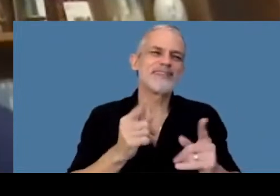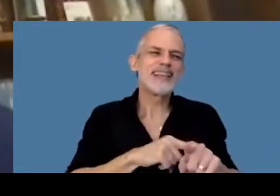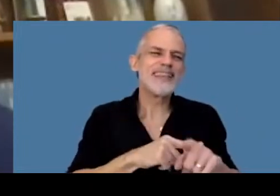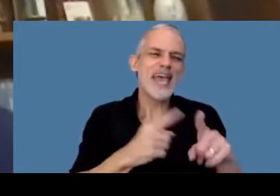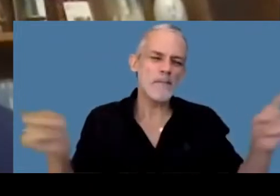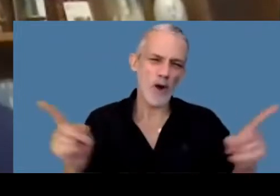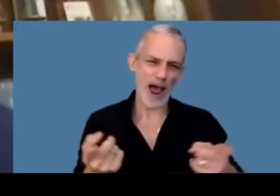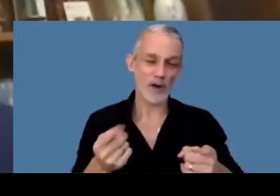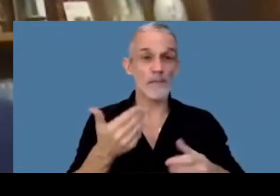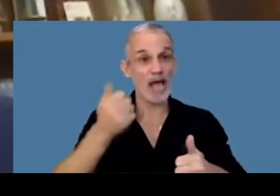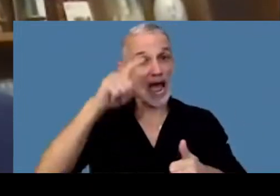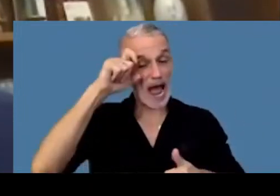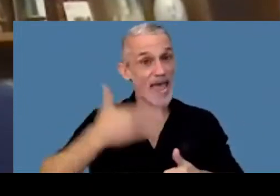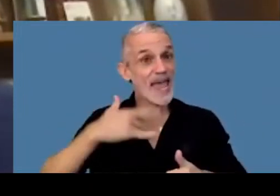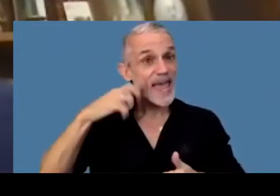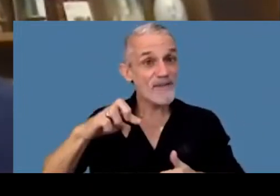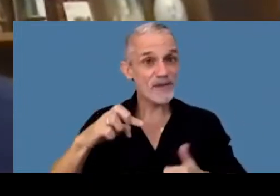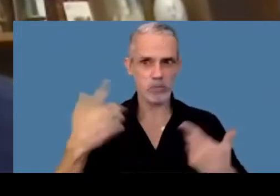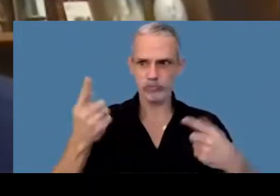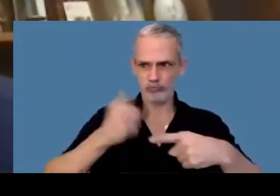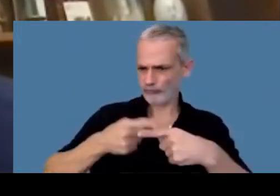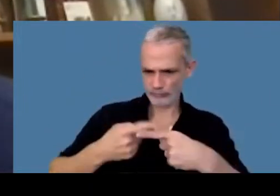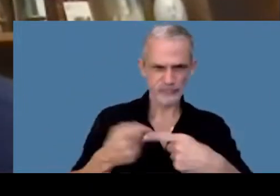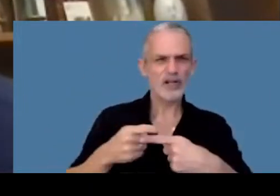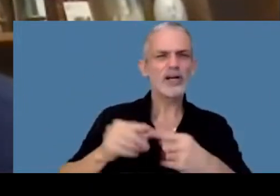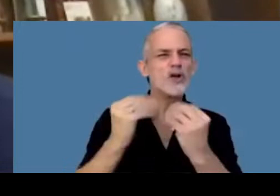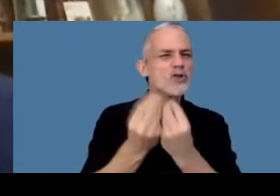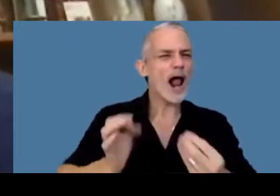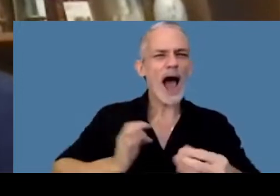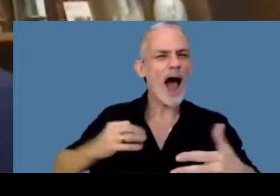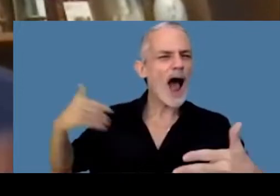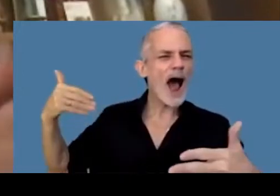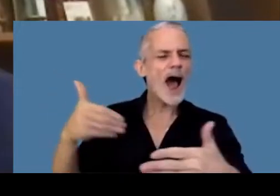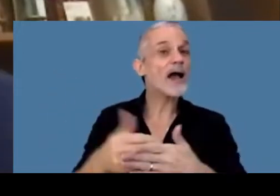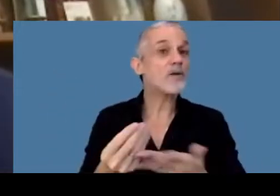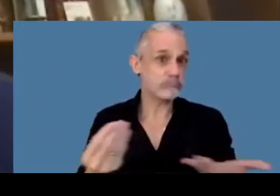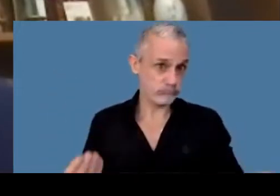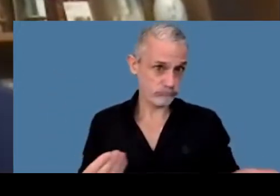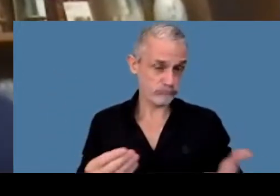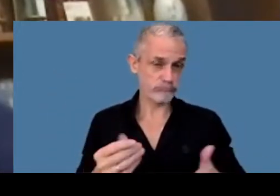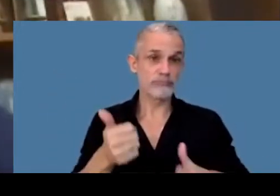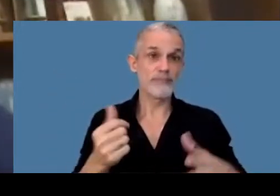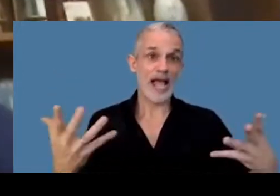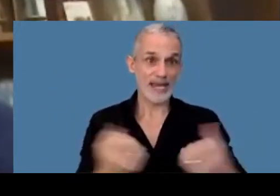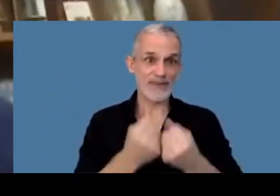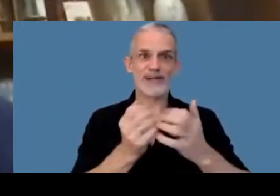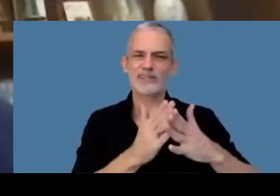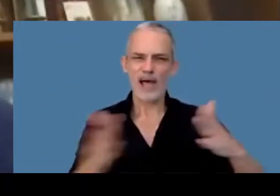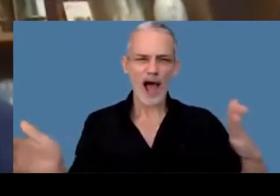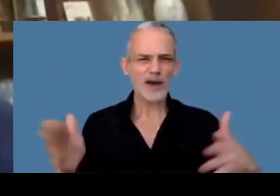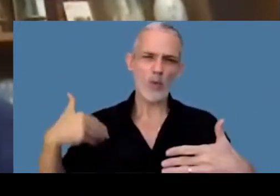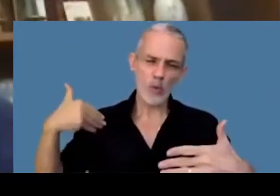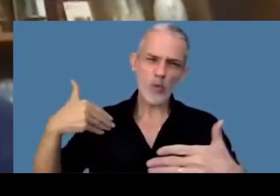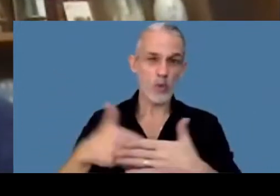AEFIP ha celebrado un aniversario de su extensa historia y trayectoria hace muy poco